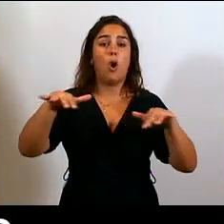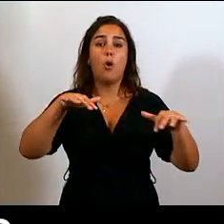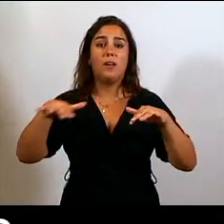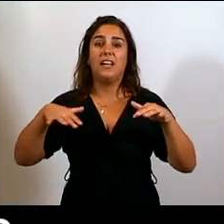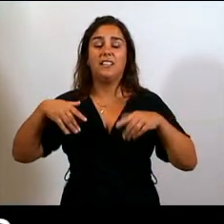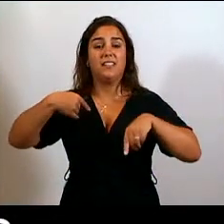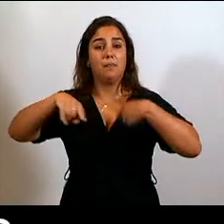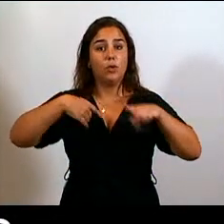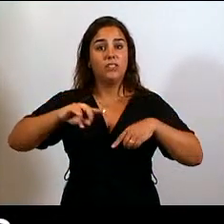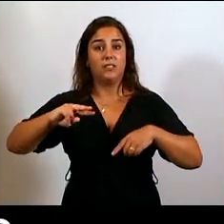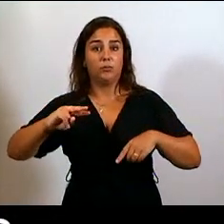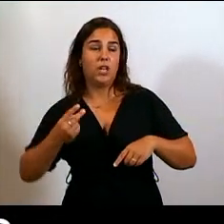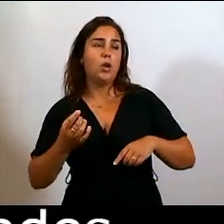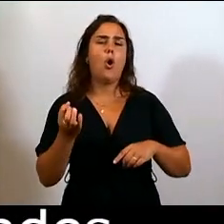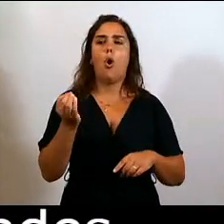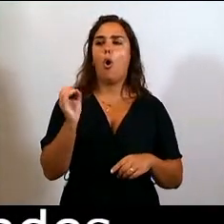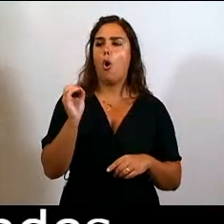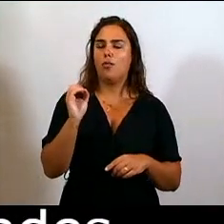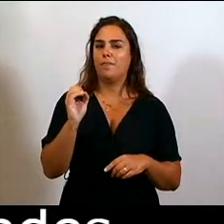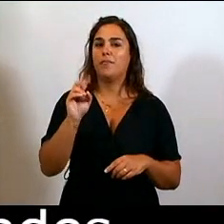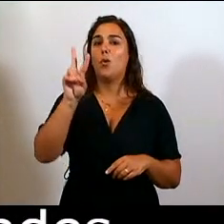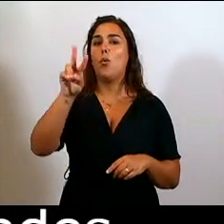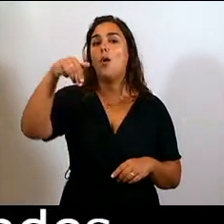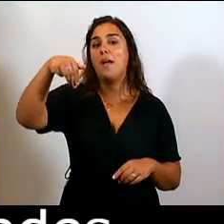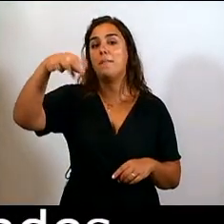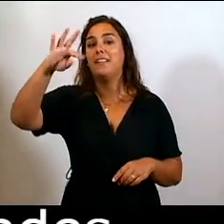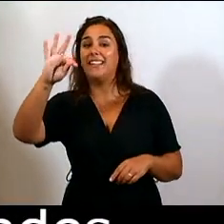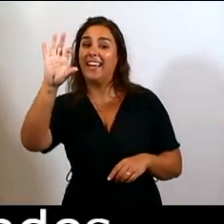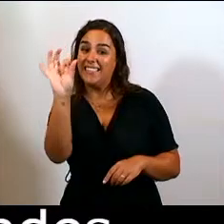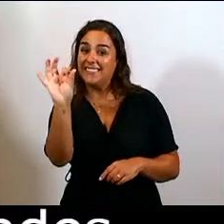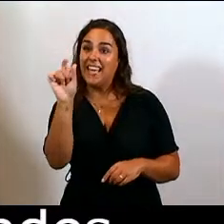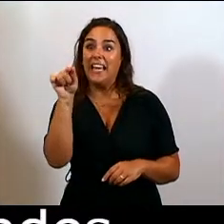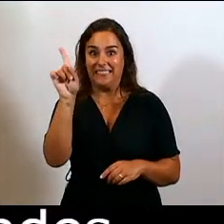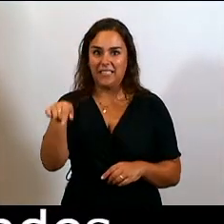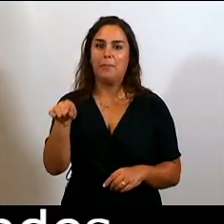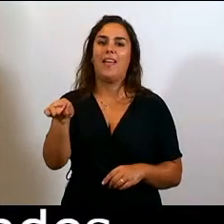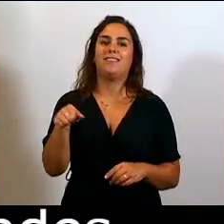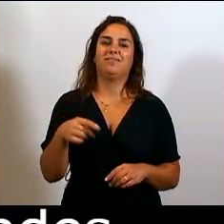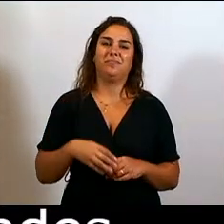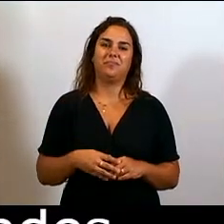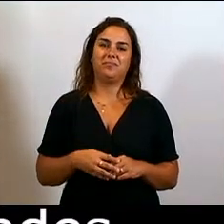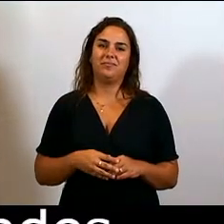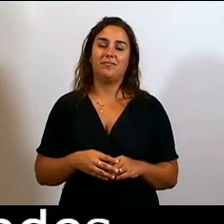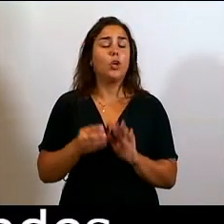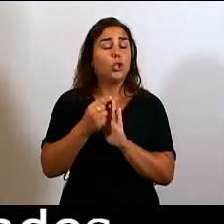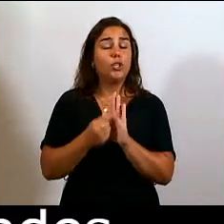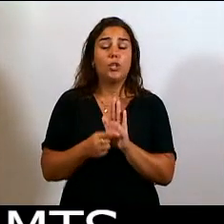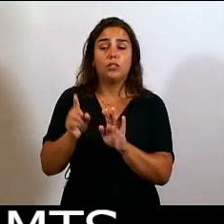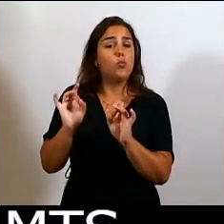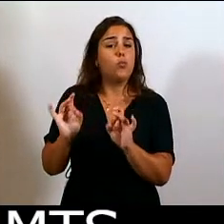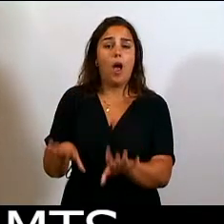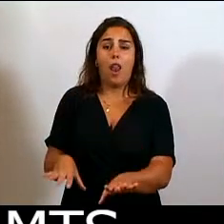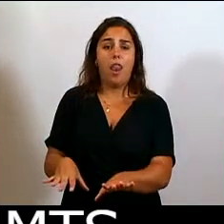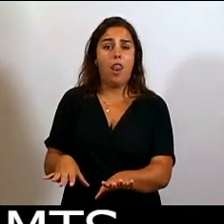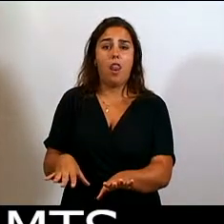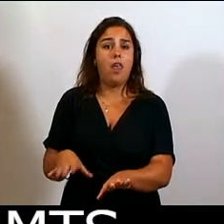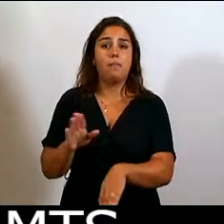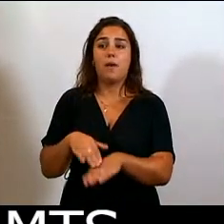secundario, o también llamadas UMTS. Ellos continuarán en las mismas condiciones de